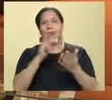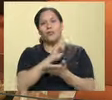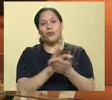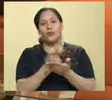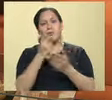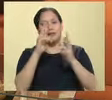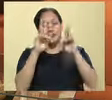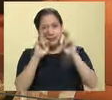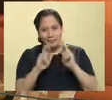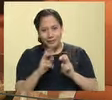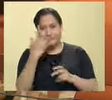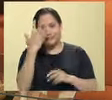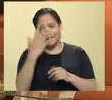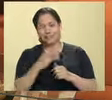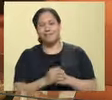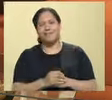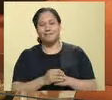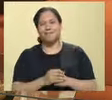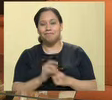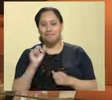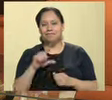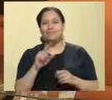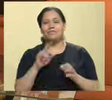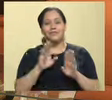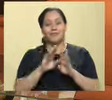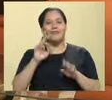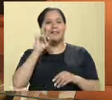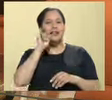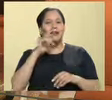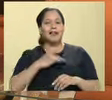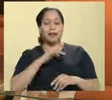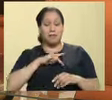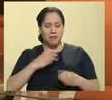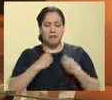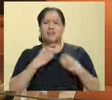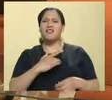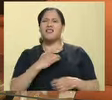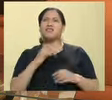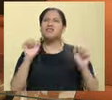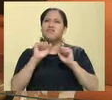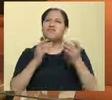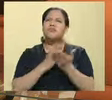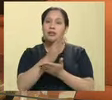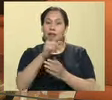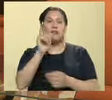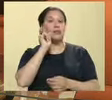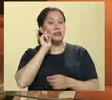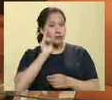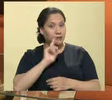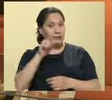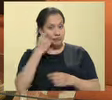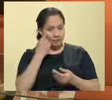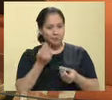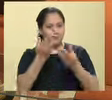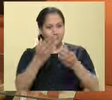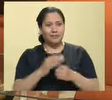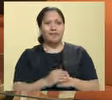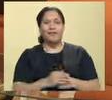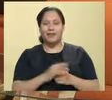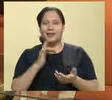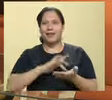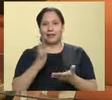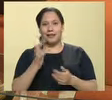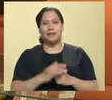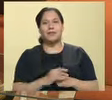eso. Estaremos cinco programas. Gracias. Gracias. Mañana el sentido de la vida. El sentido de la vida. Y si es una bomba, espérenlo. Pues supongo. Va, gracias. Supongo, muchas